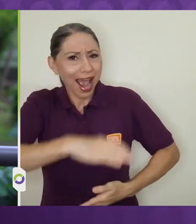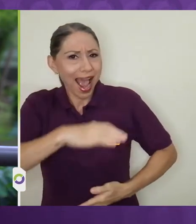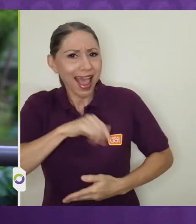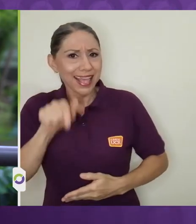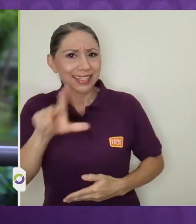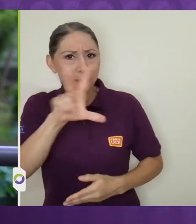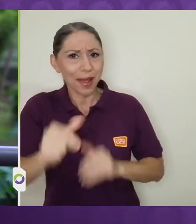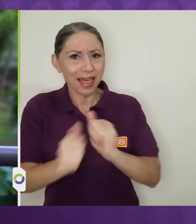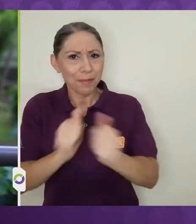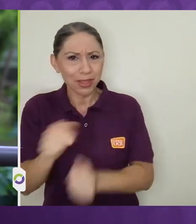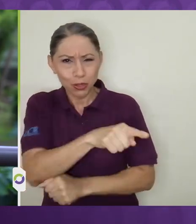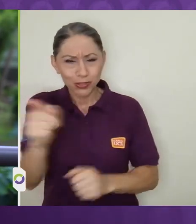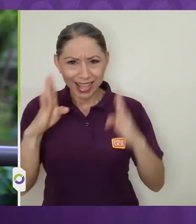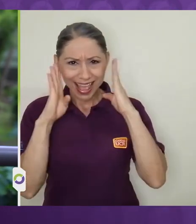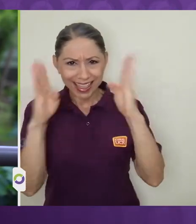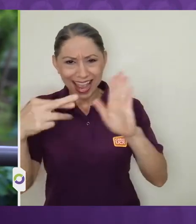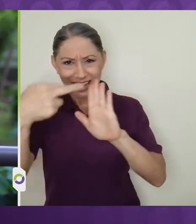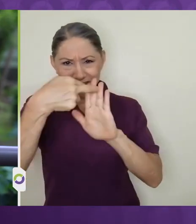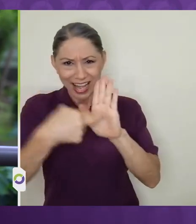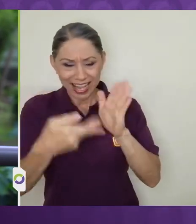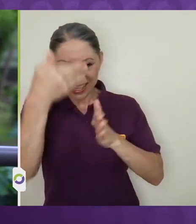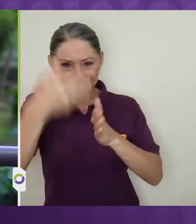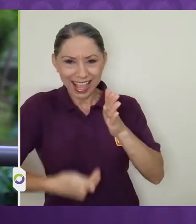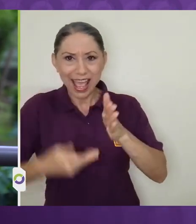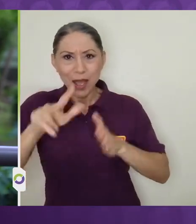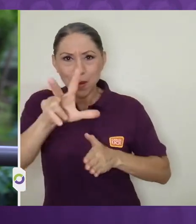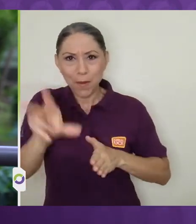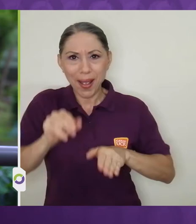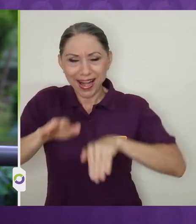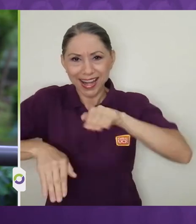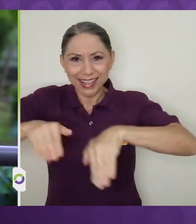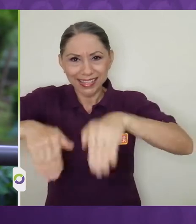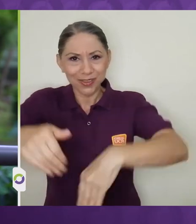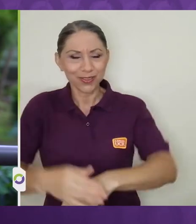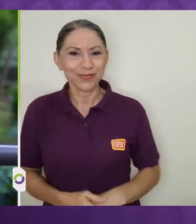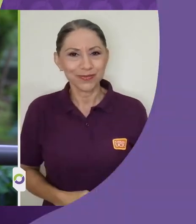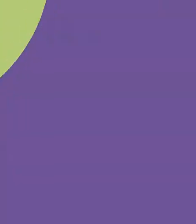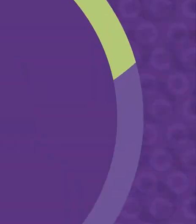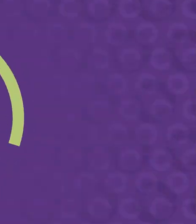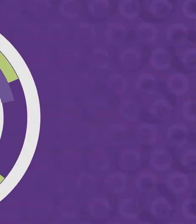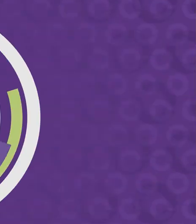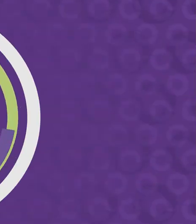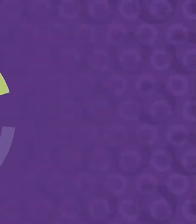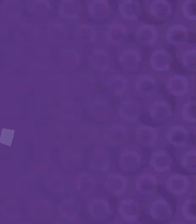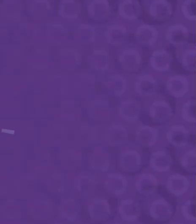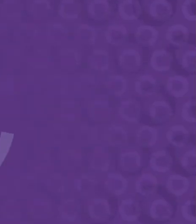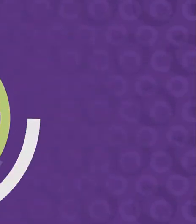las particularidades de este paradeporte. Presta la atención a las reglas de la paranatación.